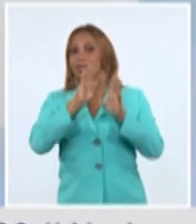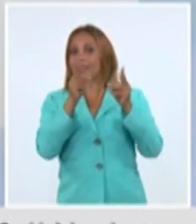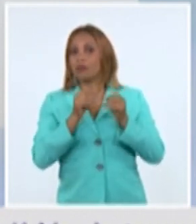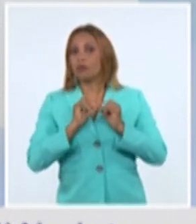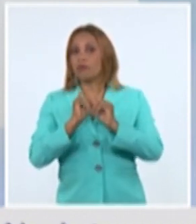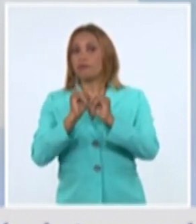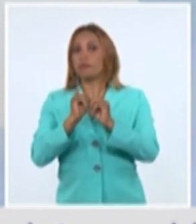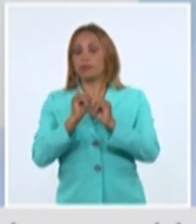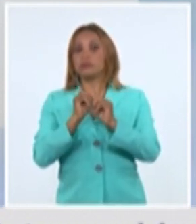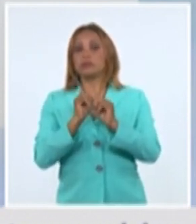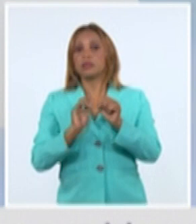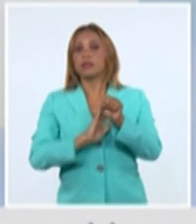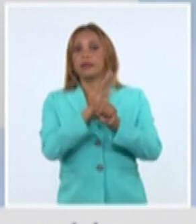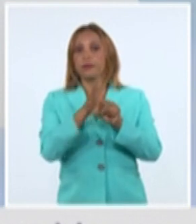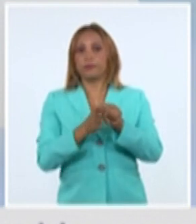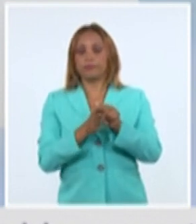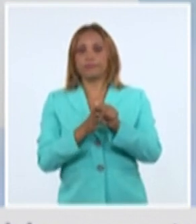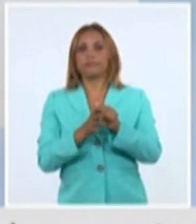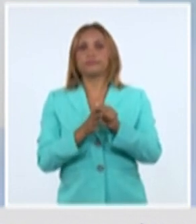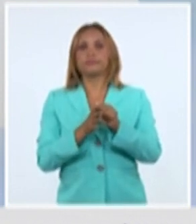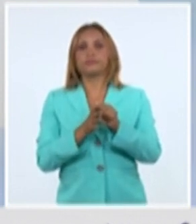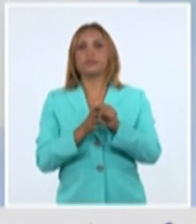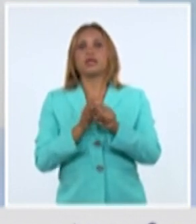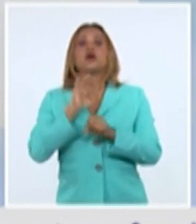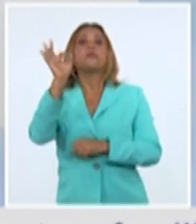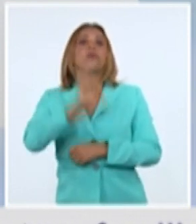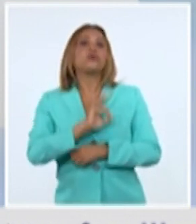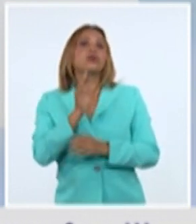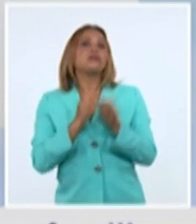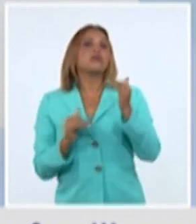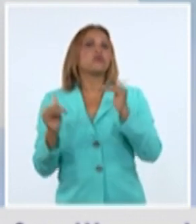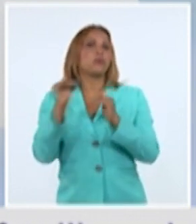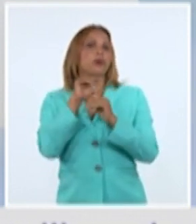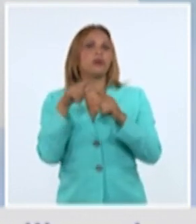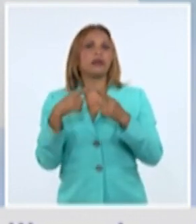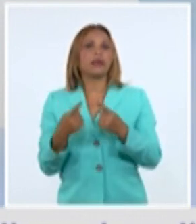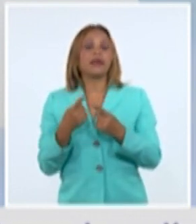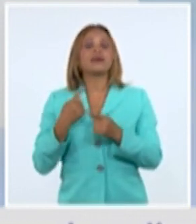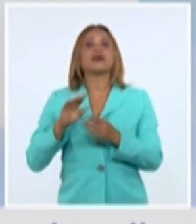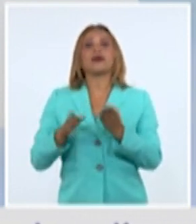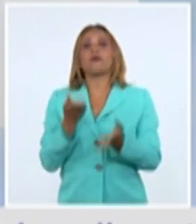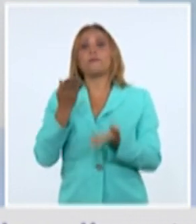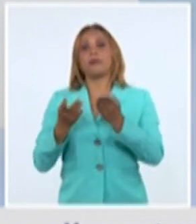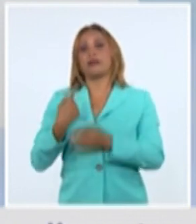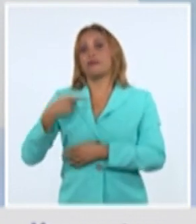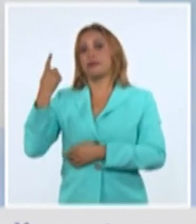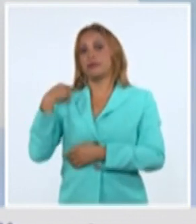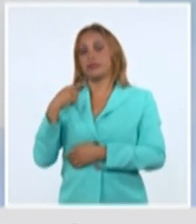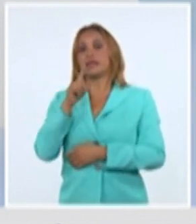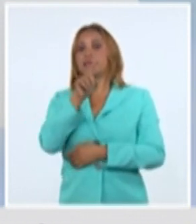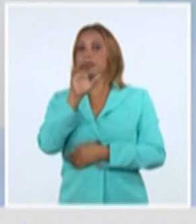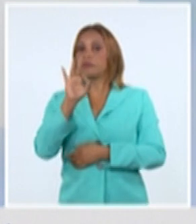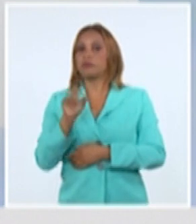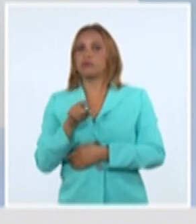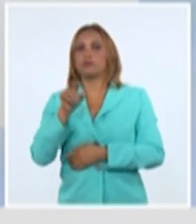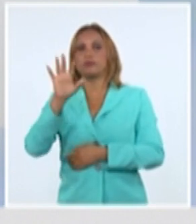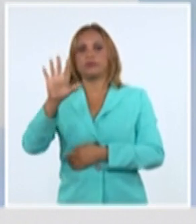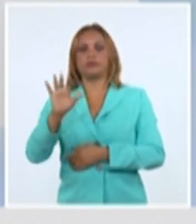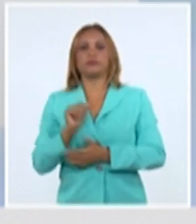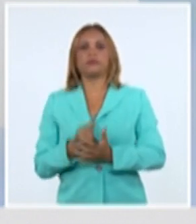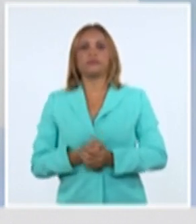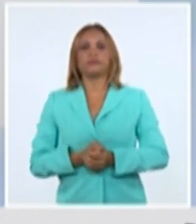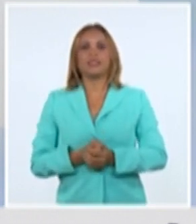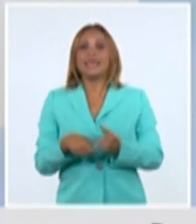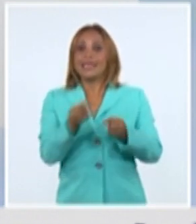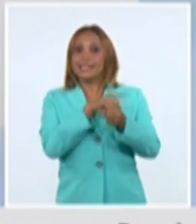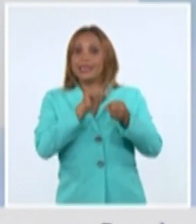diagnosticaron. Por ciento incluso superior al día anterior, que era de 18,5. De esos